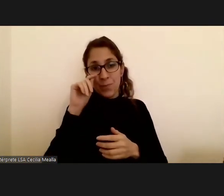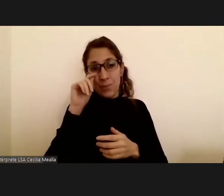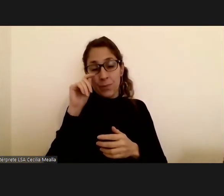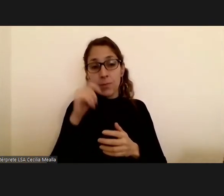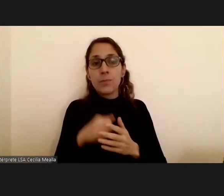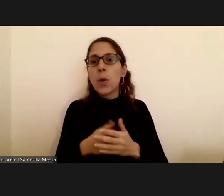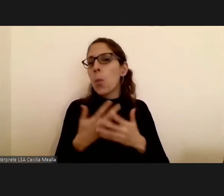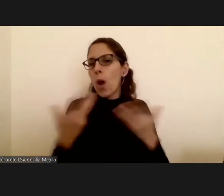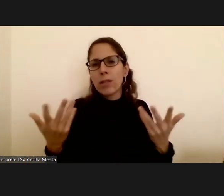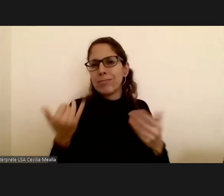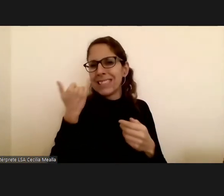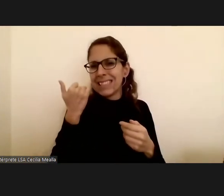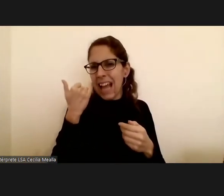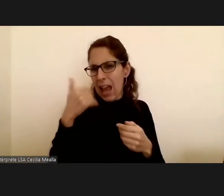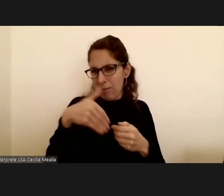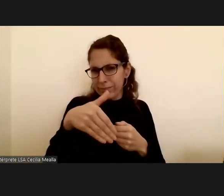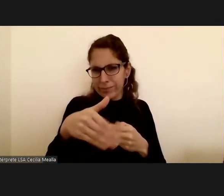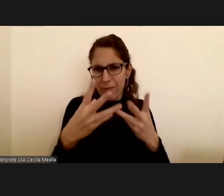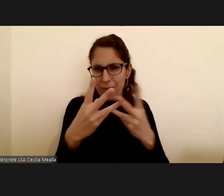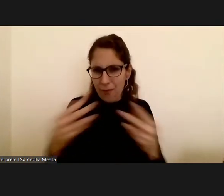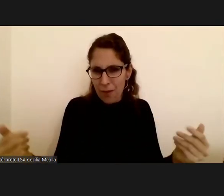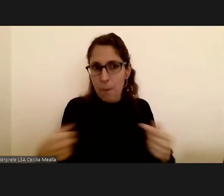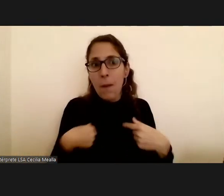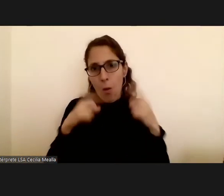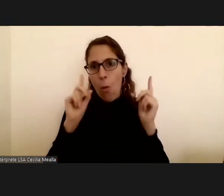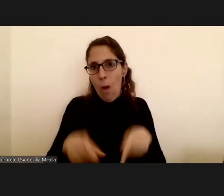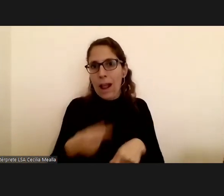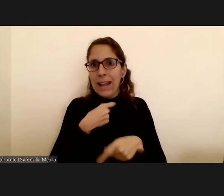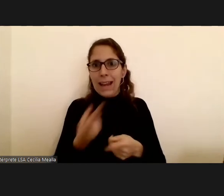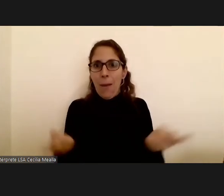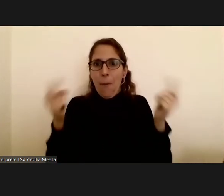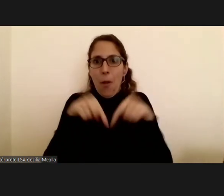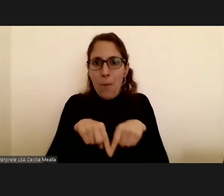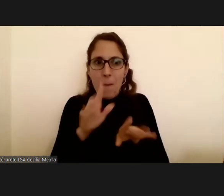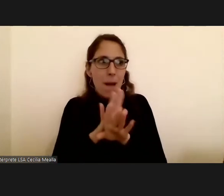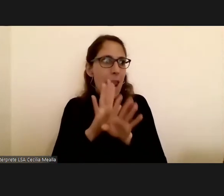Ya estábamos terminando, quería cerrar un poquito.